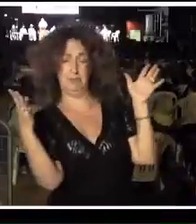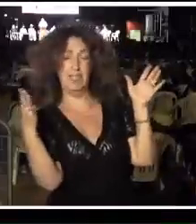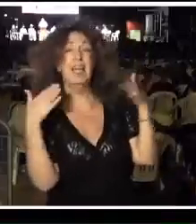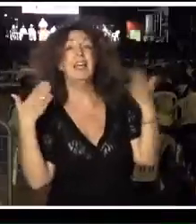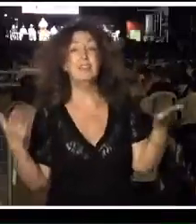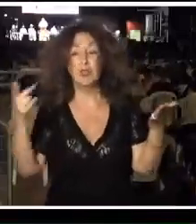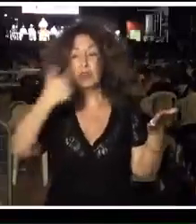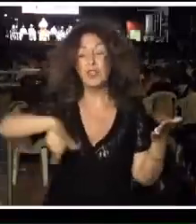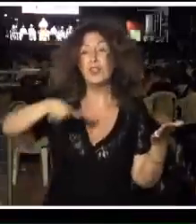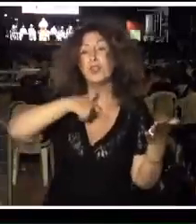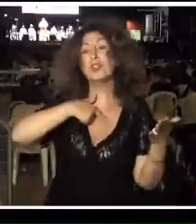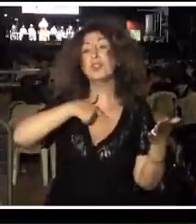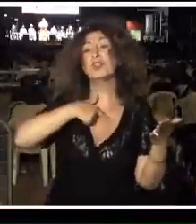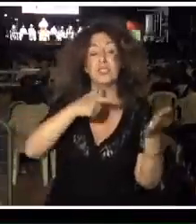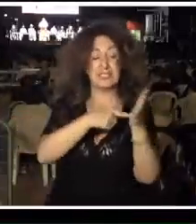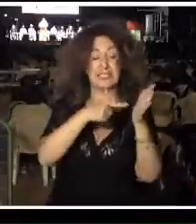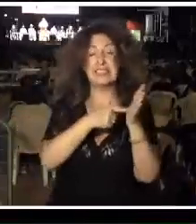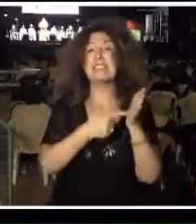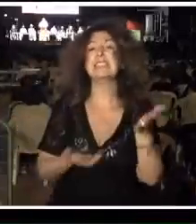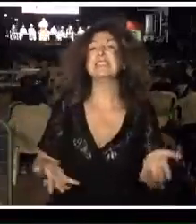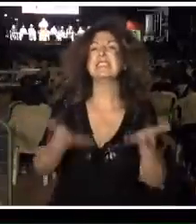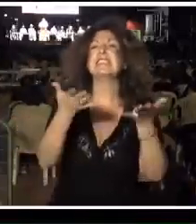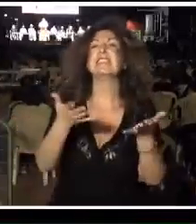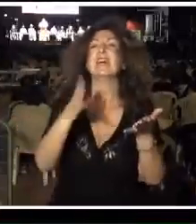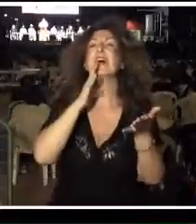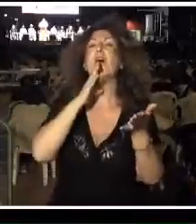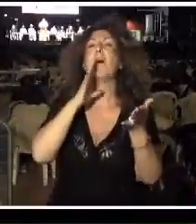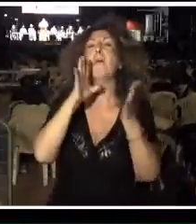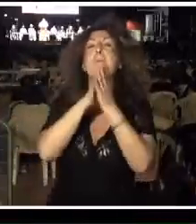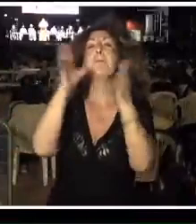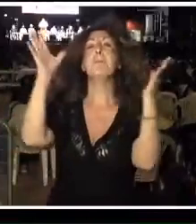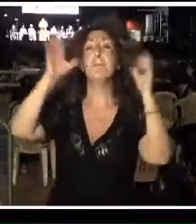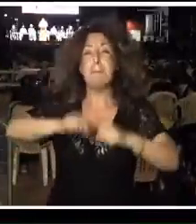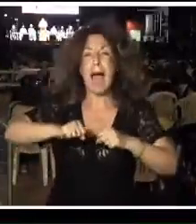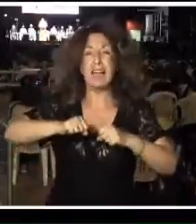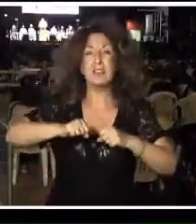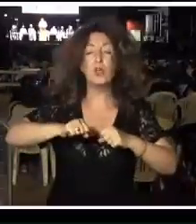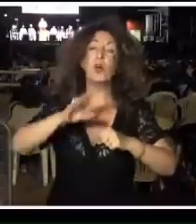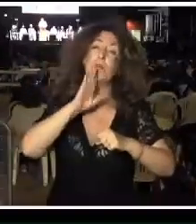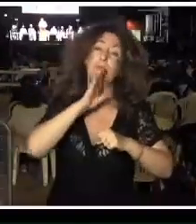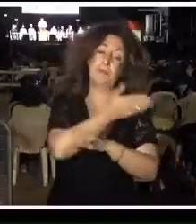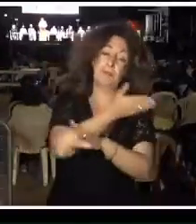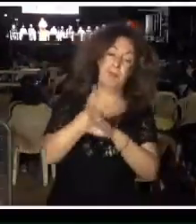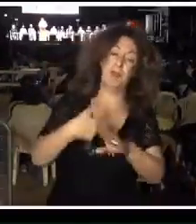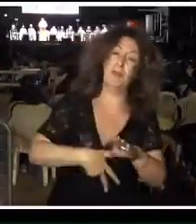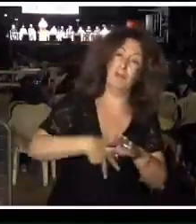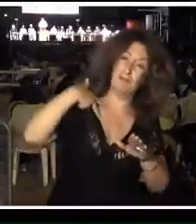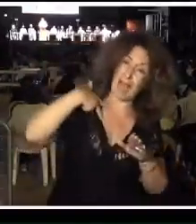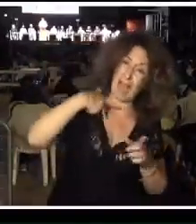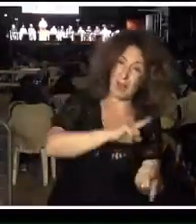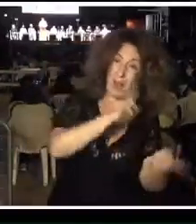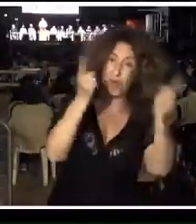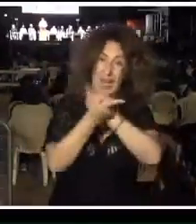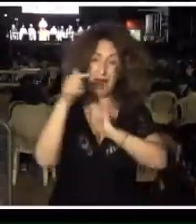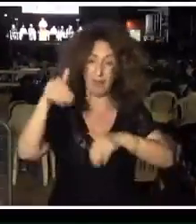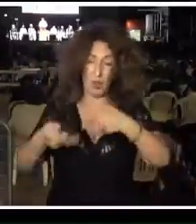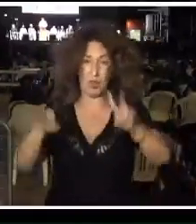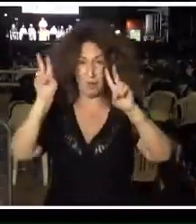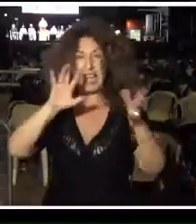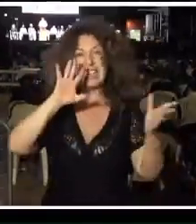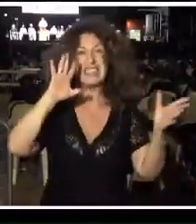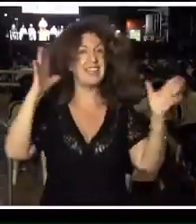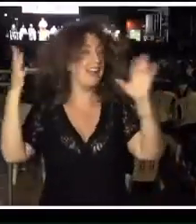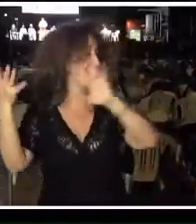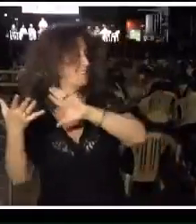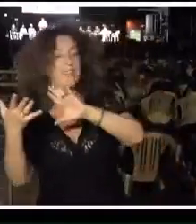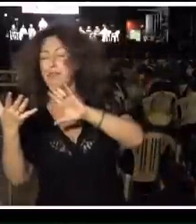sus promotores han roto el pacto de la transición al incumplir las normas constitucionales que